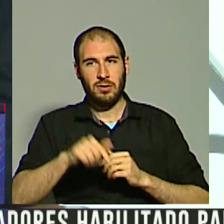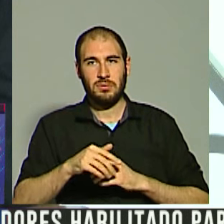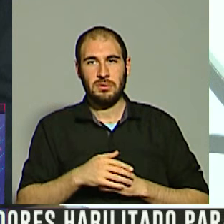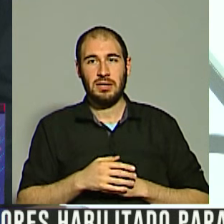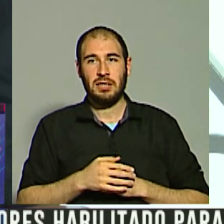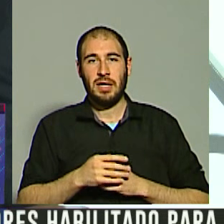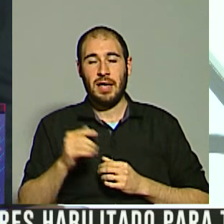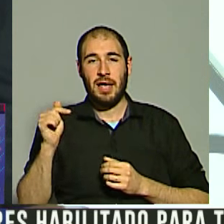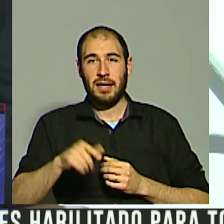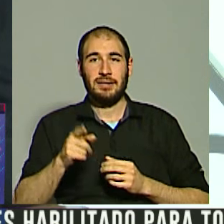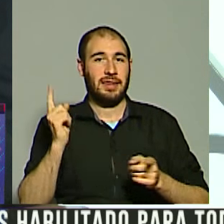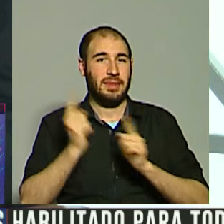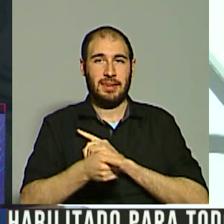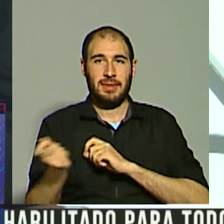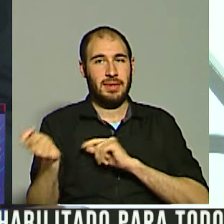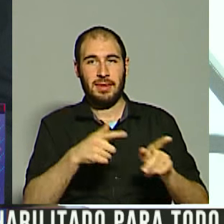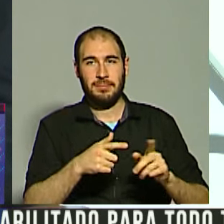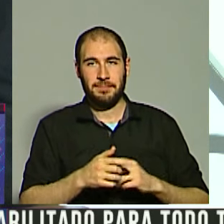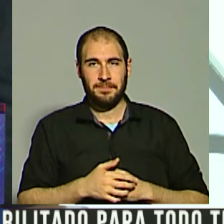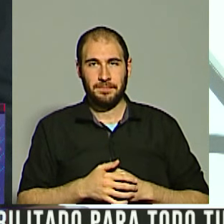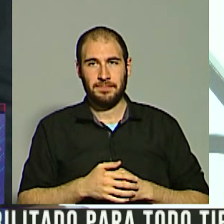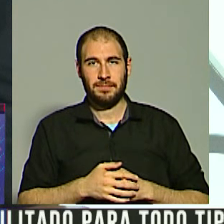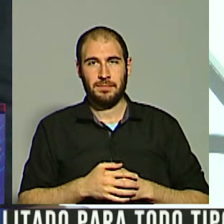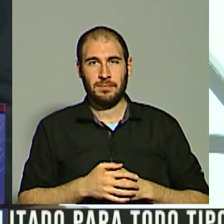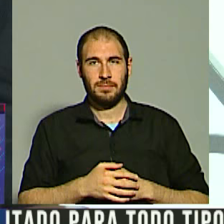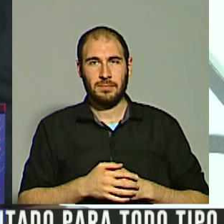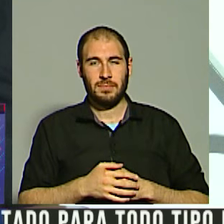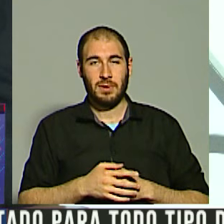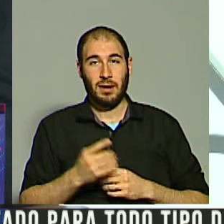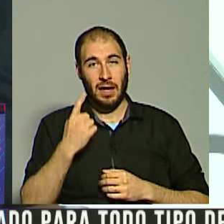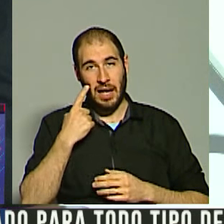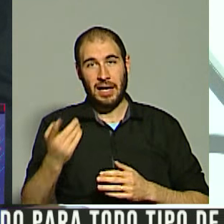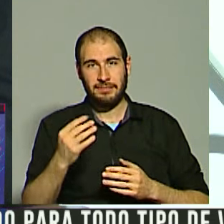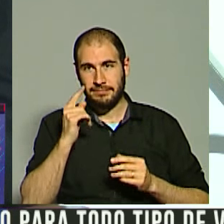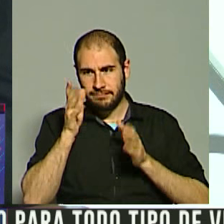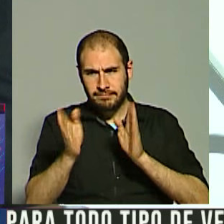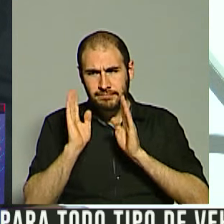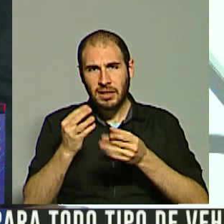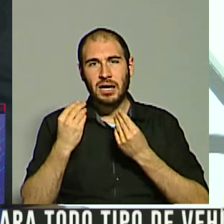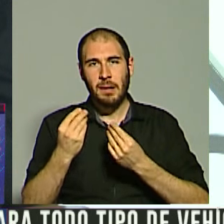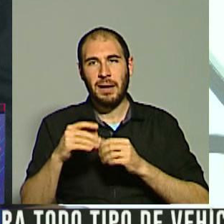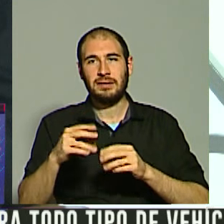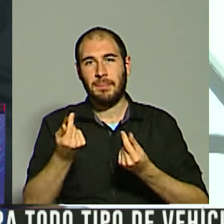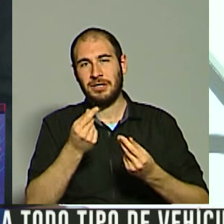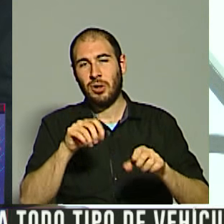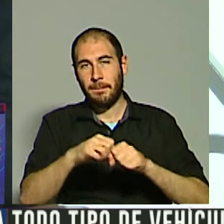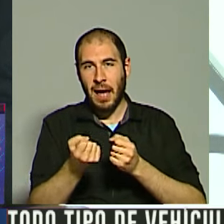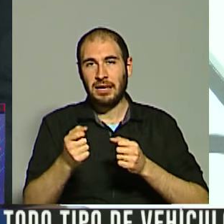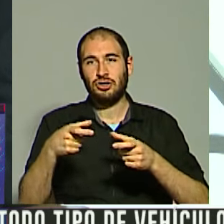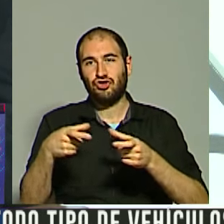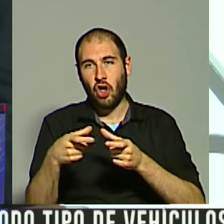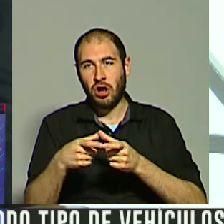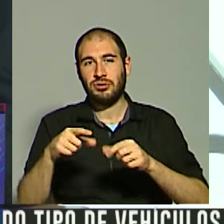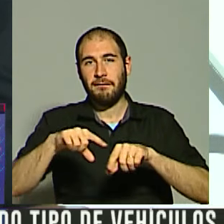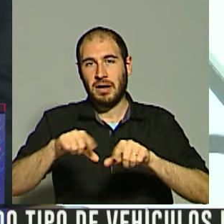El traslado es prácticamente directo. Con lo cual, evidentemente, habrá que seguir muy de cerca qué es lo que ocurre con el precio del pan, de las tortitas,